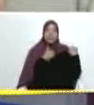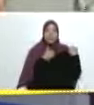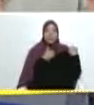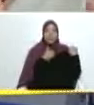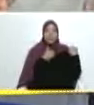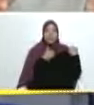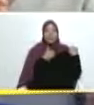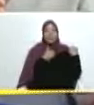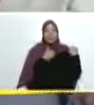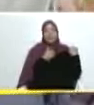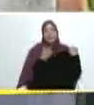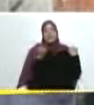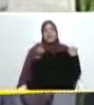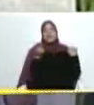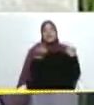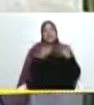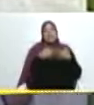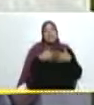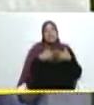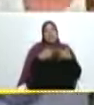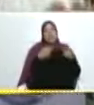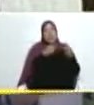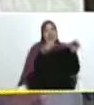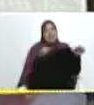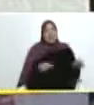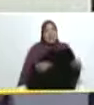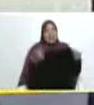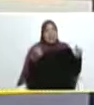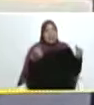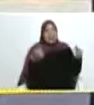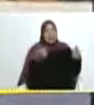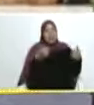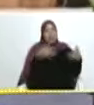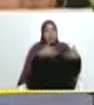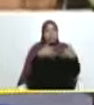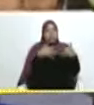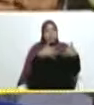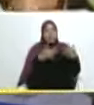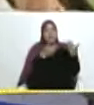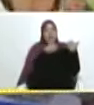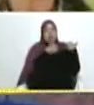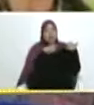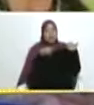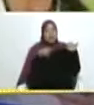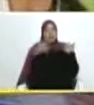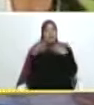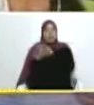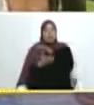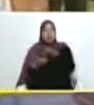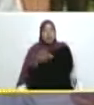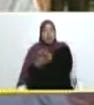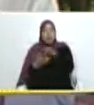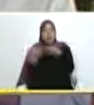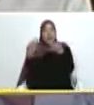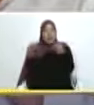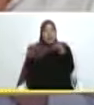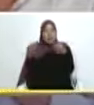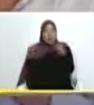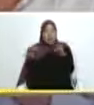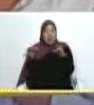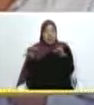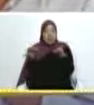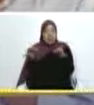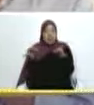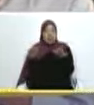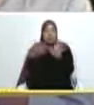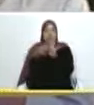Tiene nombre y apellido el responsable de la emergencia climática. es el modelo depredador de un